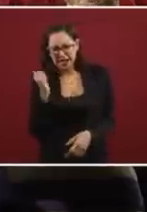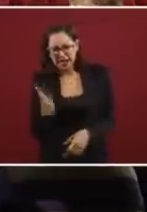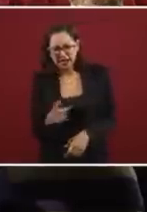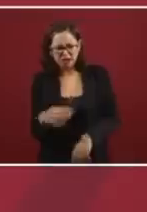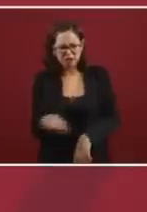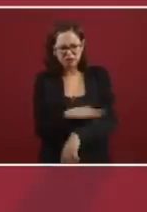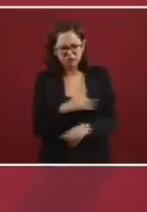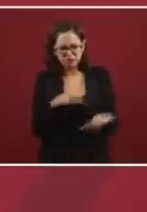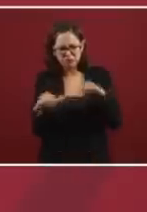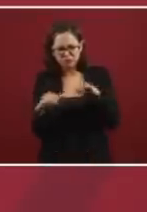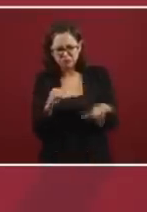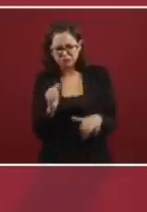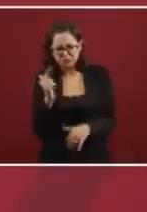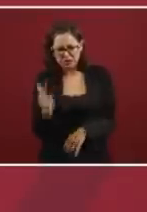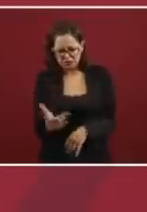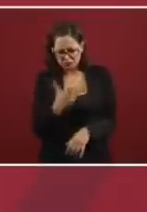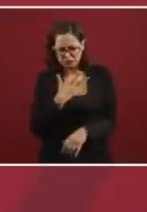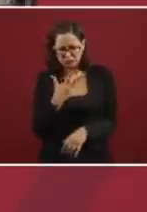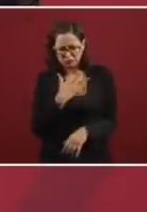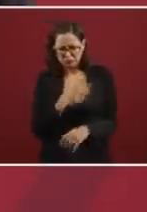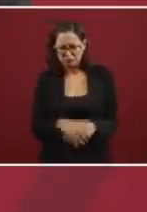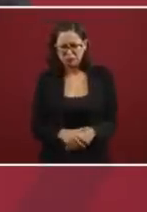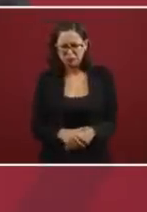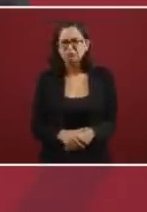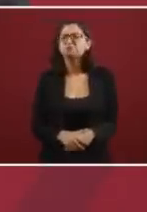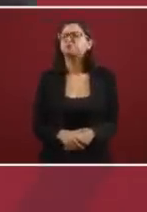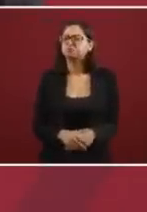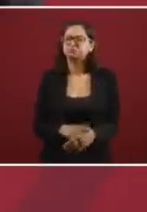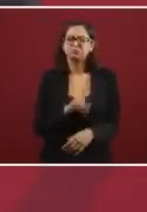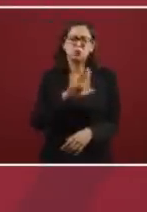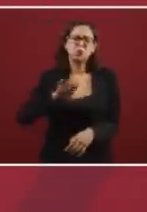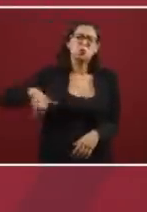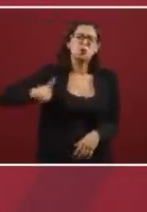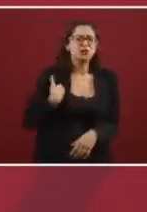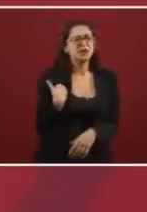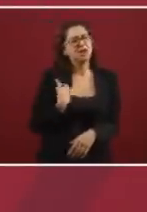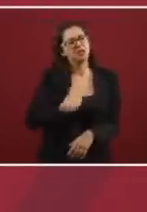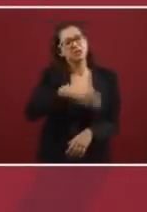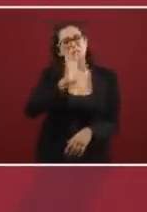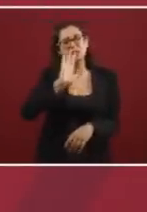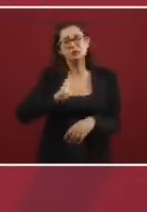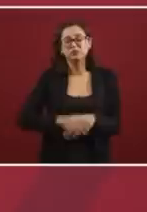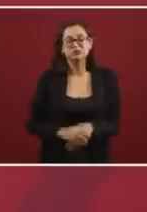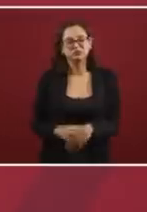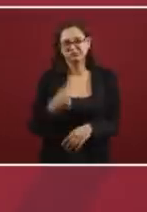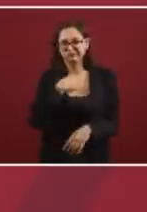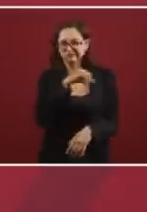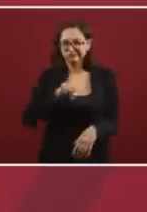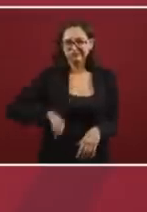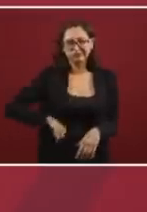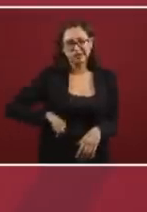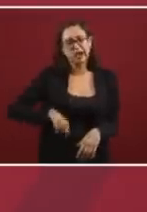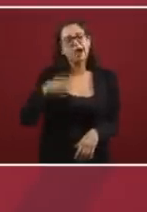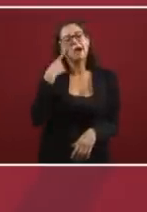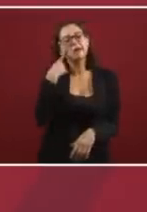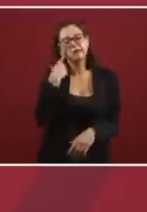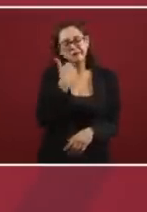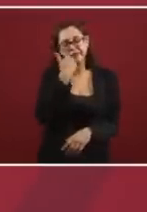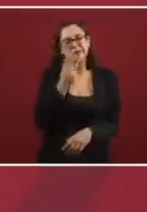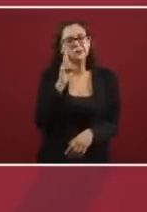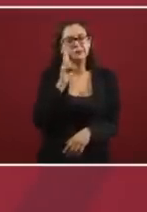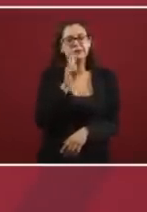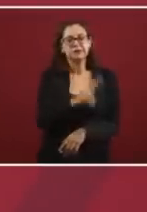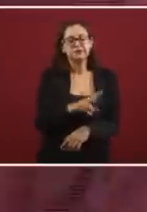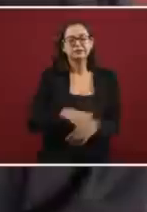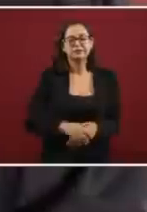por ahí el anteproyecto pues si en la bodega pues me interesa mucho verlos y